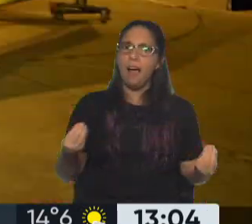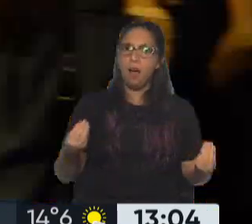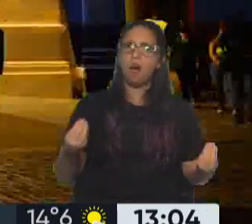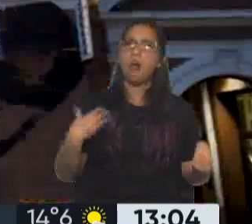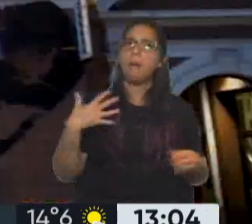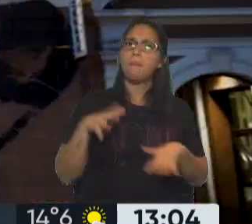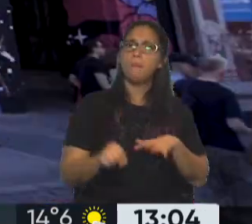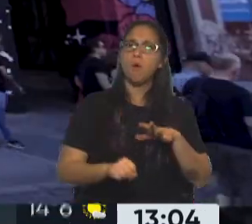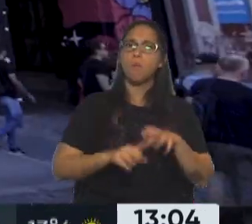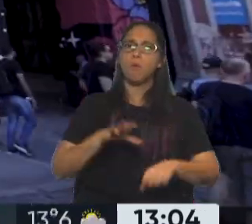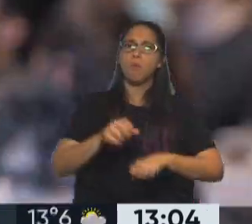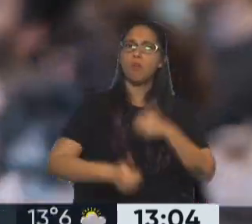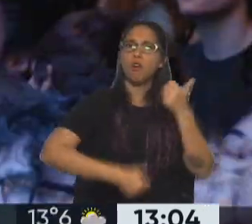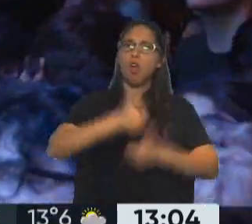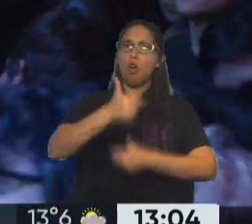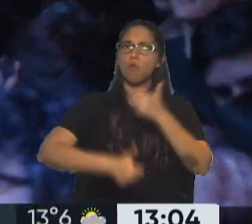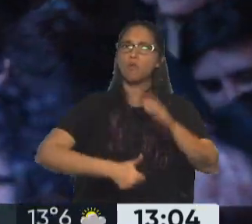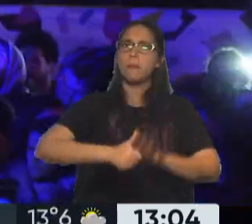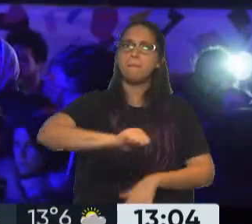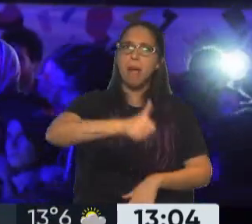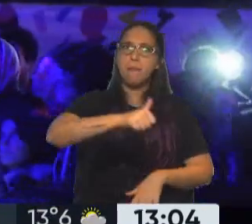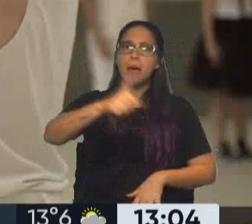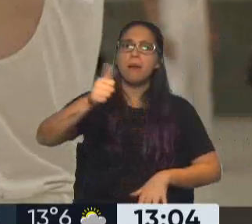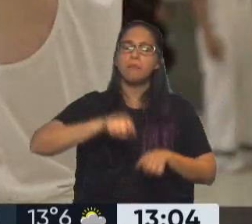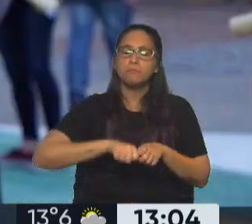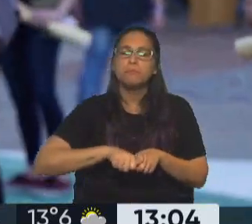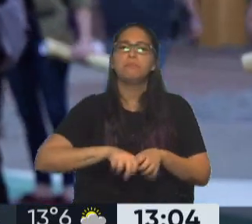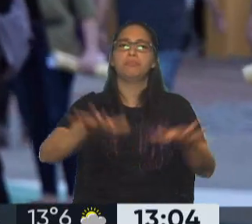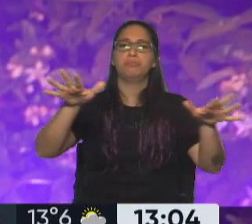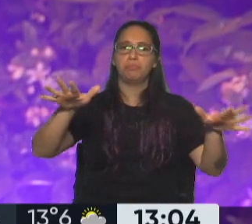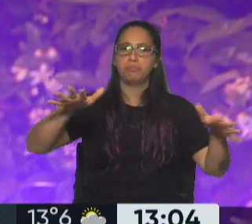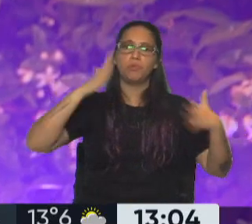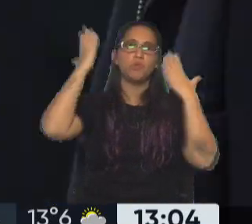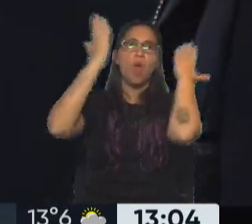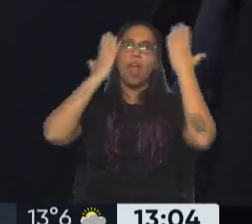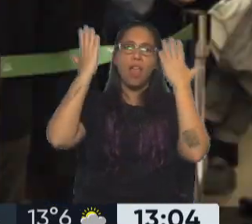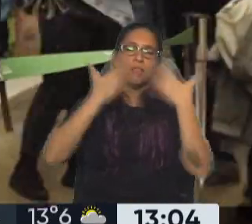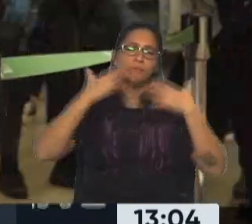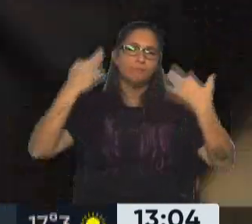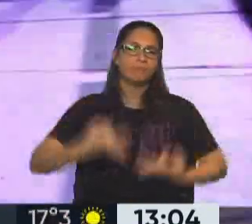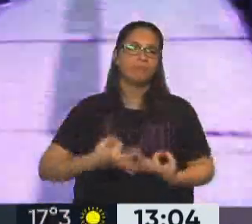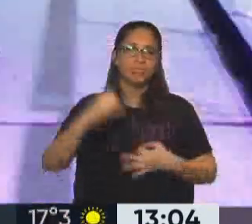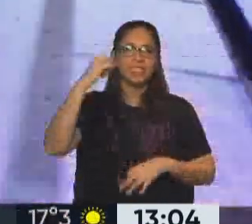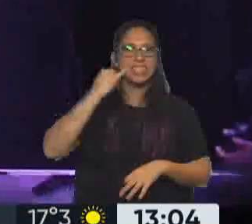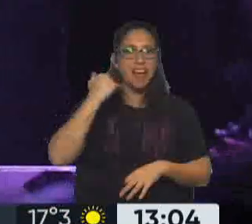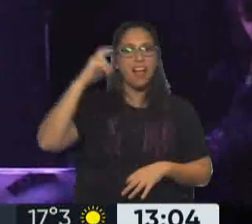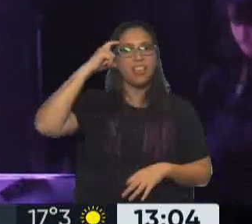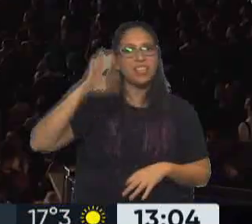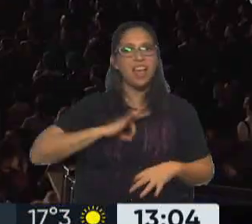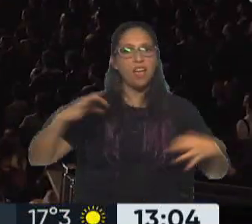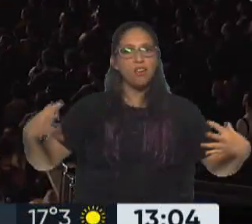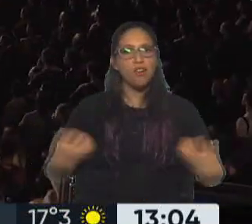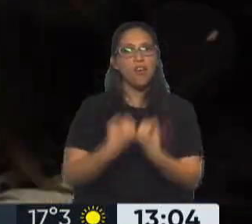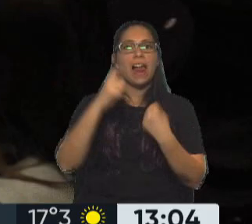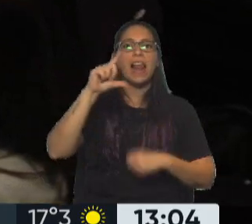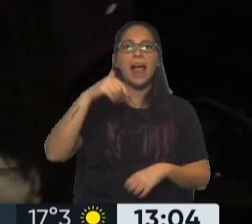ganó terreno, concursos, etcétera, y se pudo proyectar y hacer realidad ese sueño artístico. 10 años de la Bienal de Arte Joven,